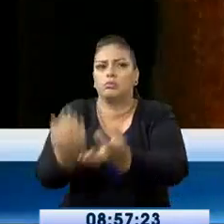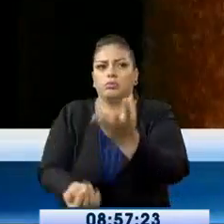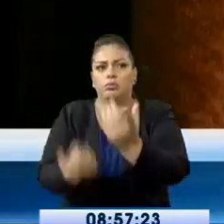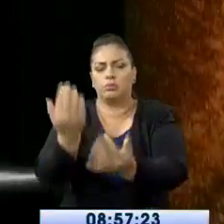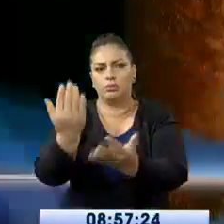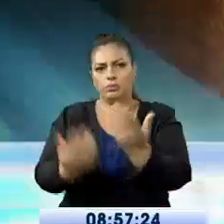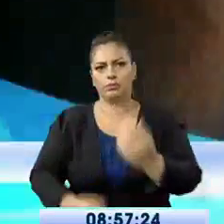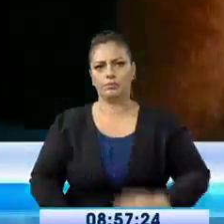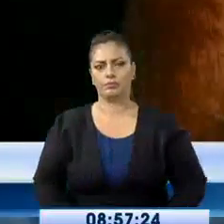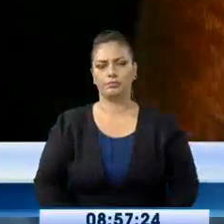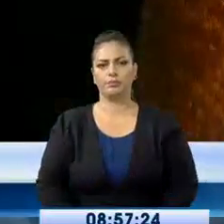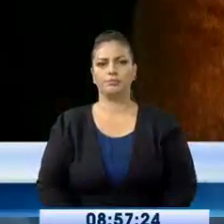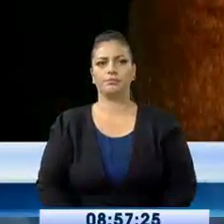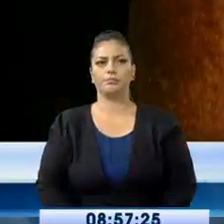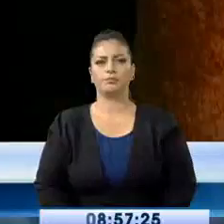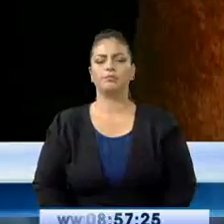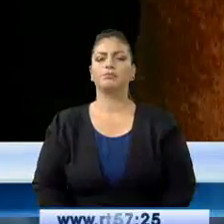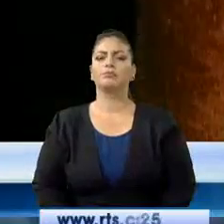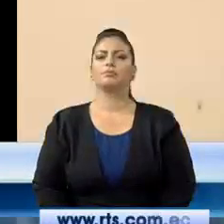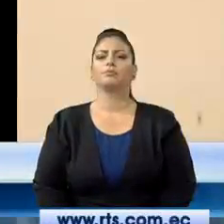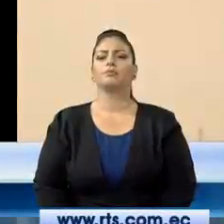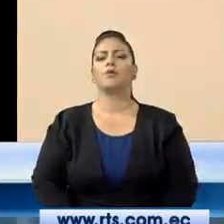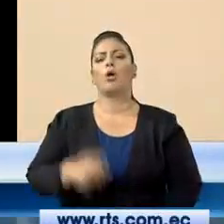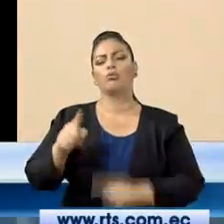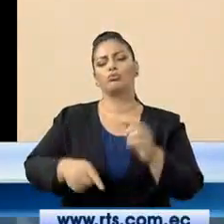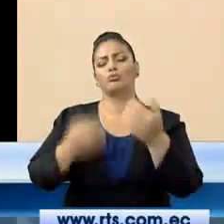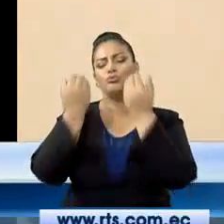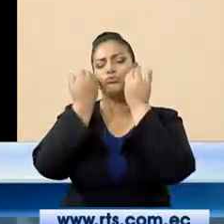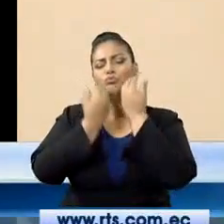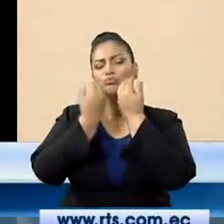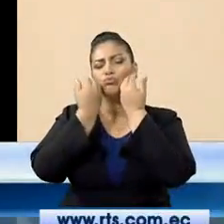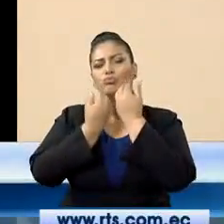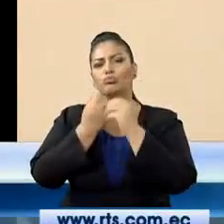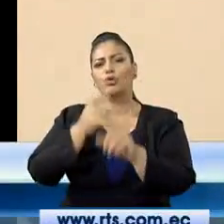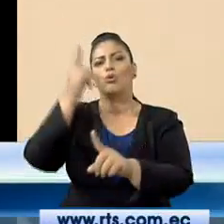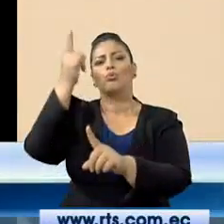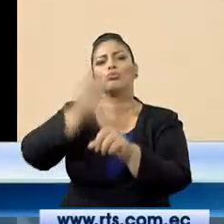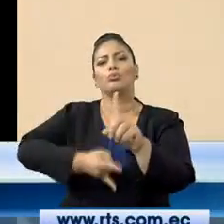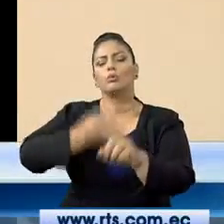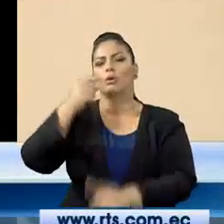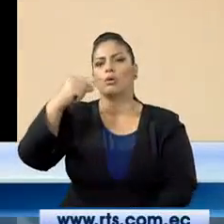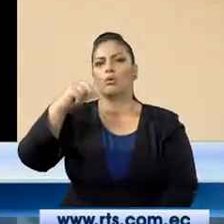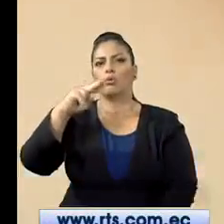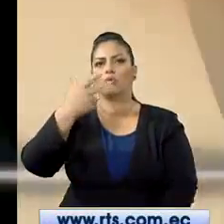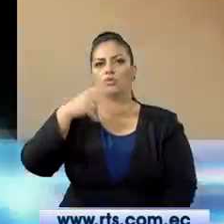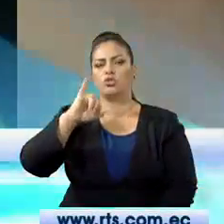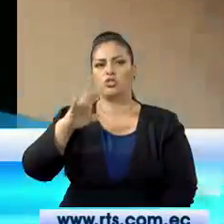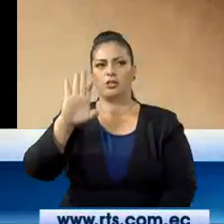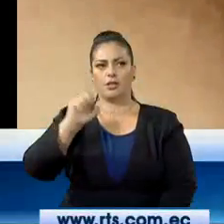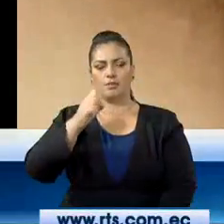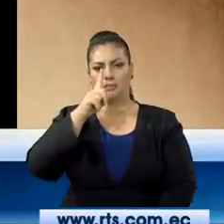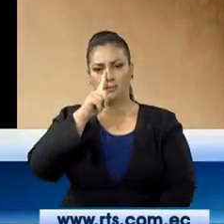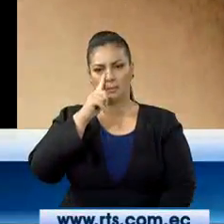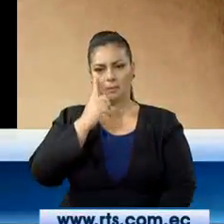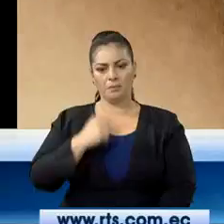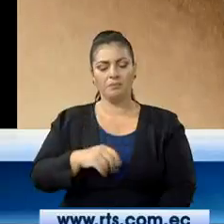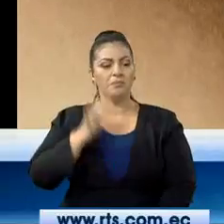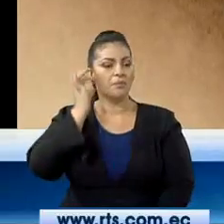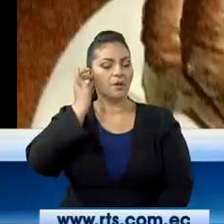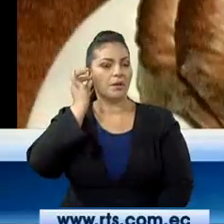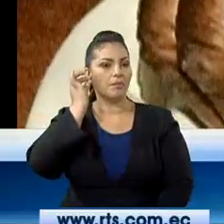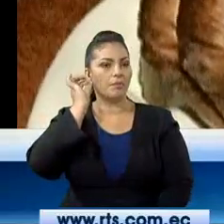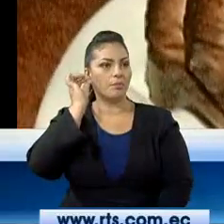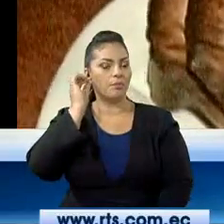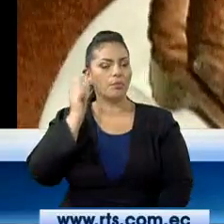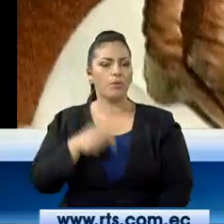como cariñosamente le llaman sus vecinos, se vio sorprendida por las llamas justo en el momento en el que se estaba aseando. Me iba a quemar